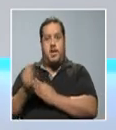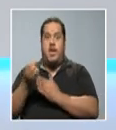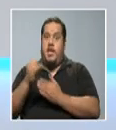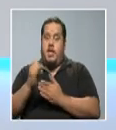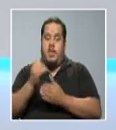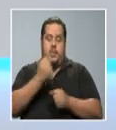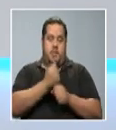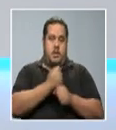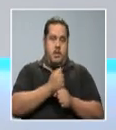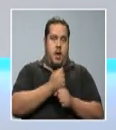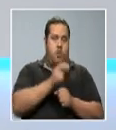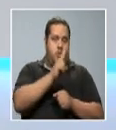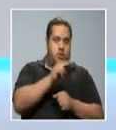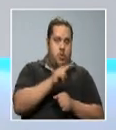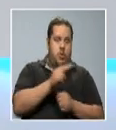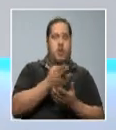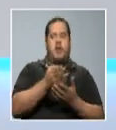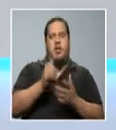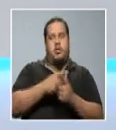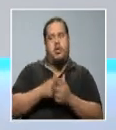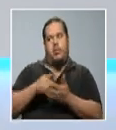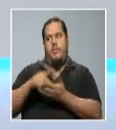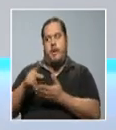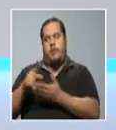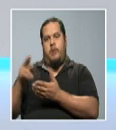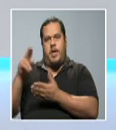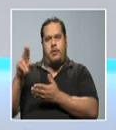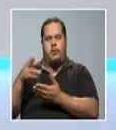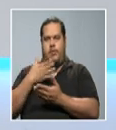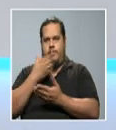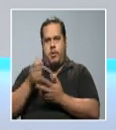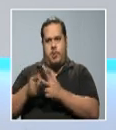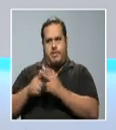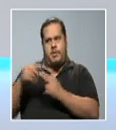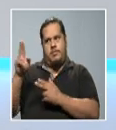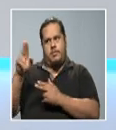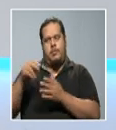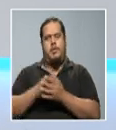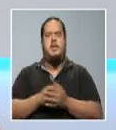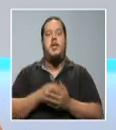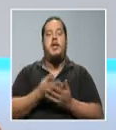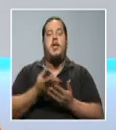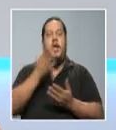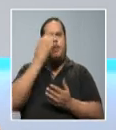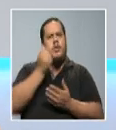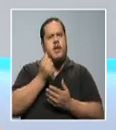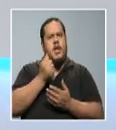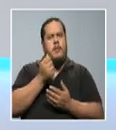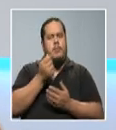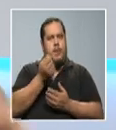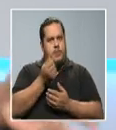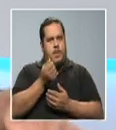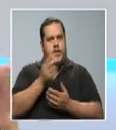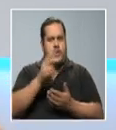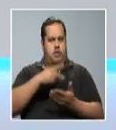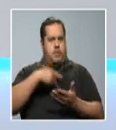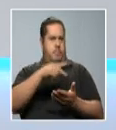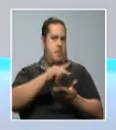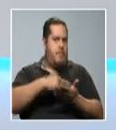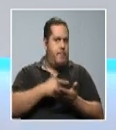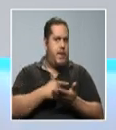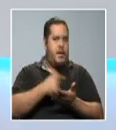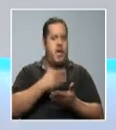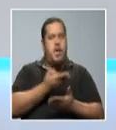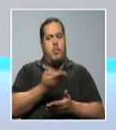Y esto tiene una explicación muy simple, y es que al tomar el crédito en la moneda en que recibo mis ingresos, por ejemplo, cuando